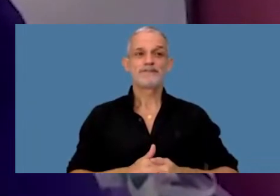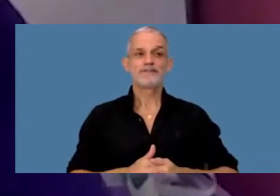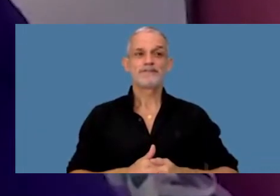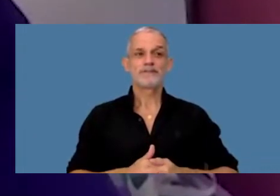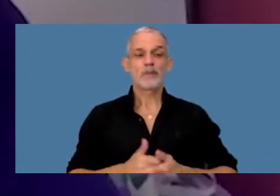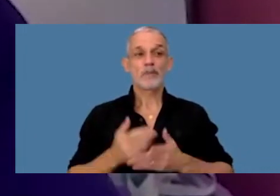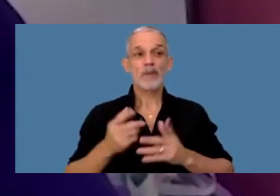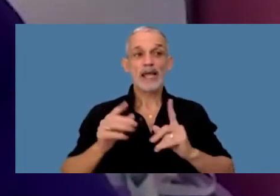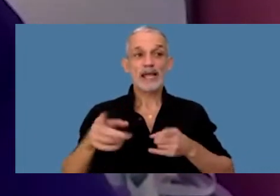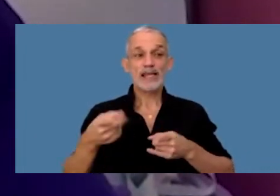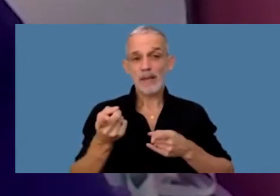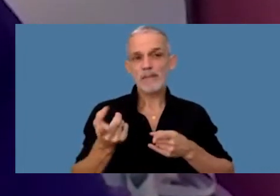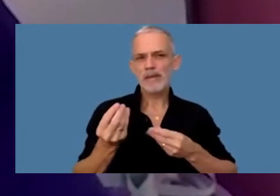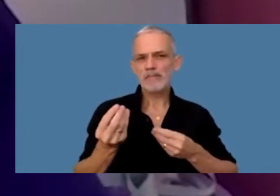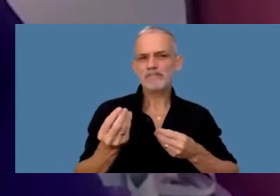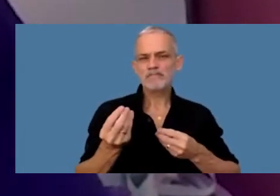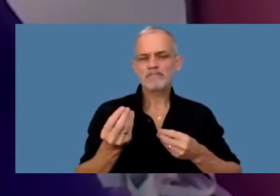algún analgésico.